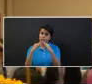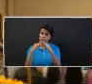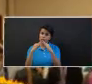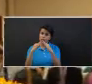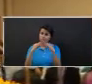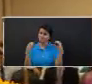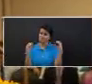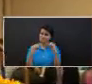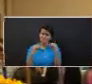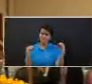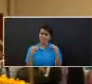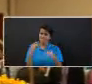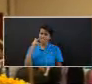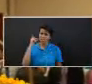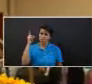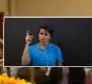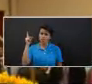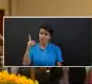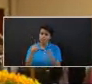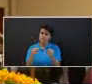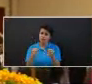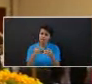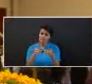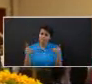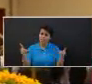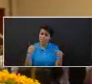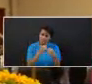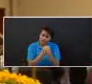Nadie, Señor, tuvo la deferencia y el amor